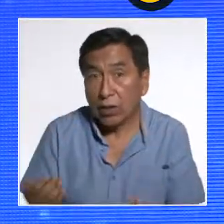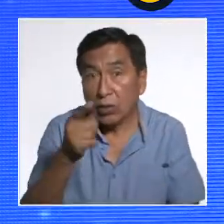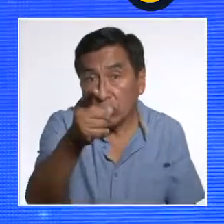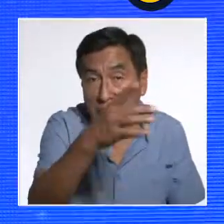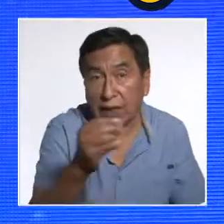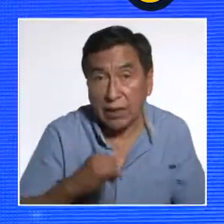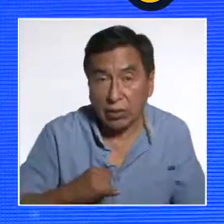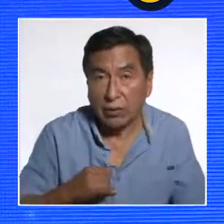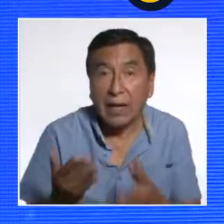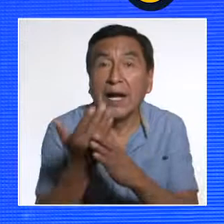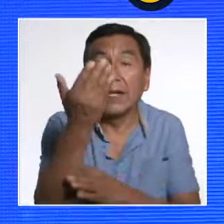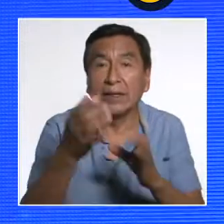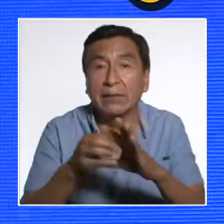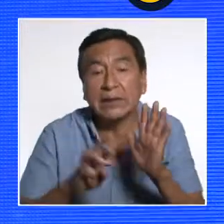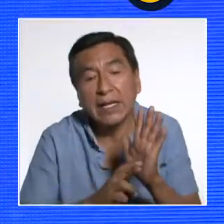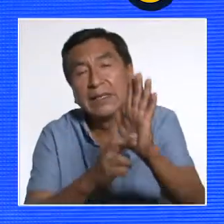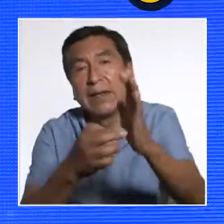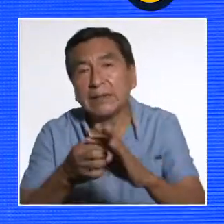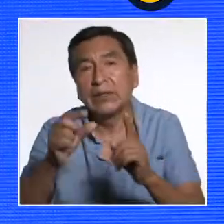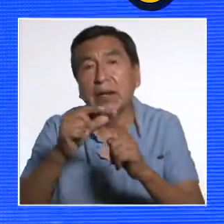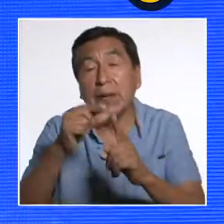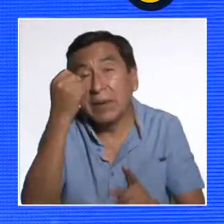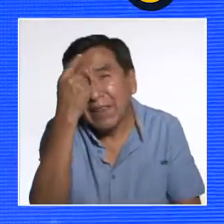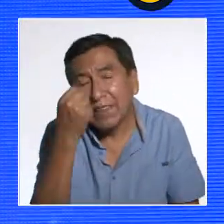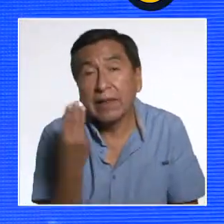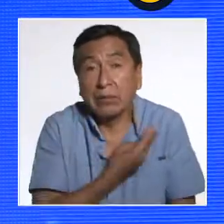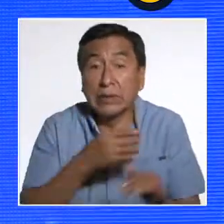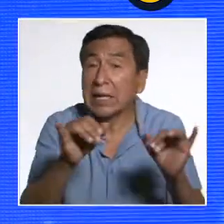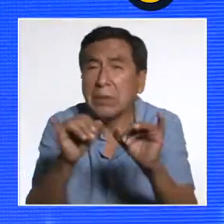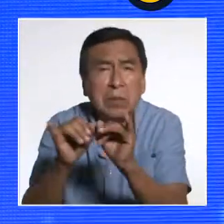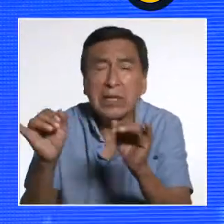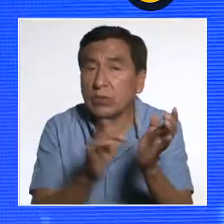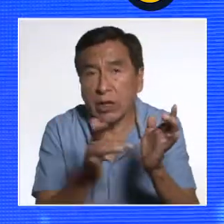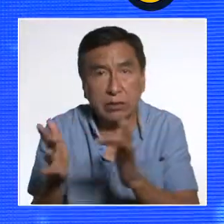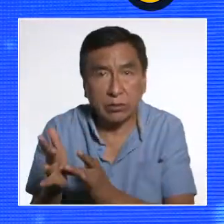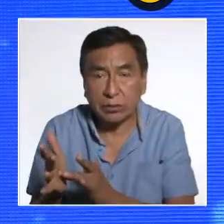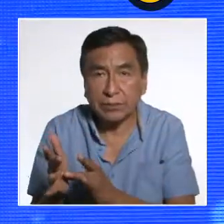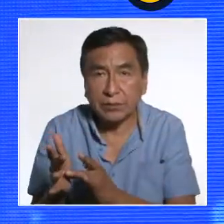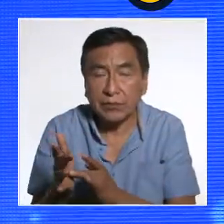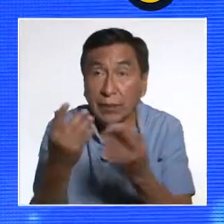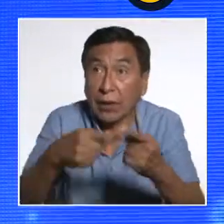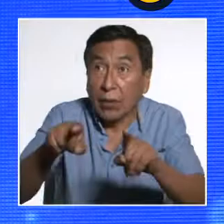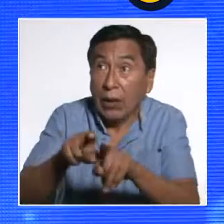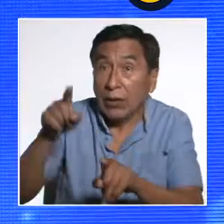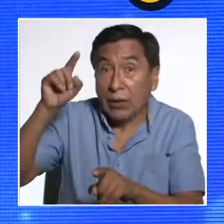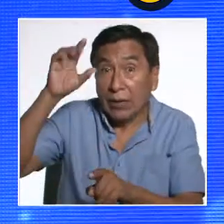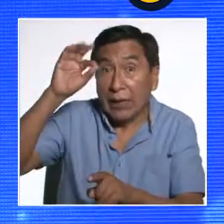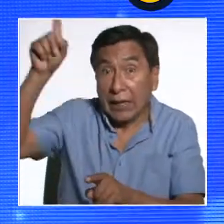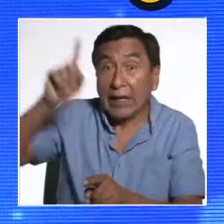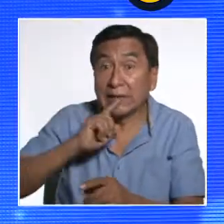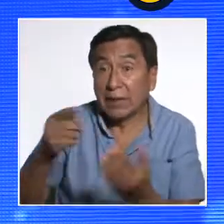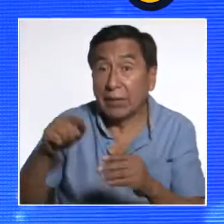y yo, a través de la revelación de la palabra, entendemos que el mismo Jesús, cuando Él estaba